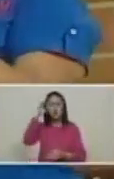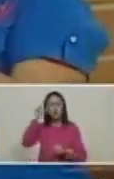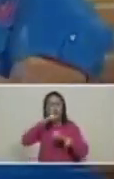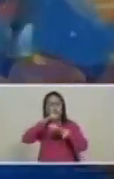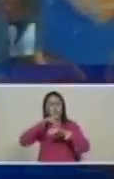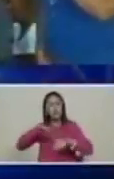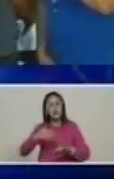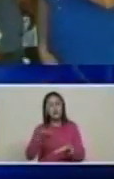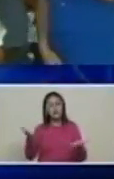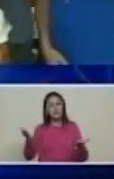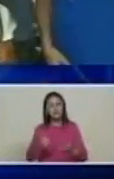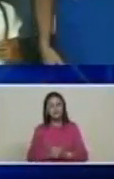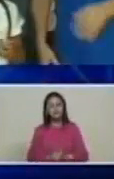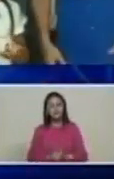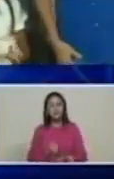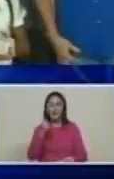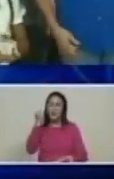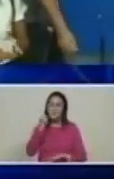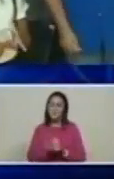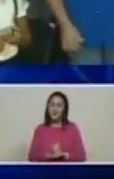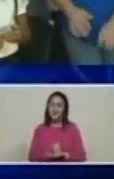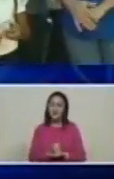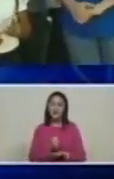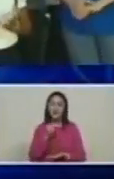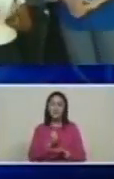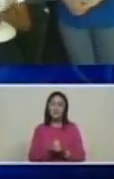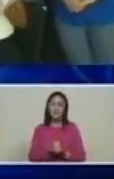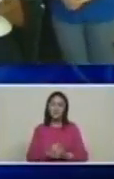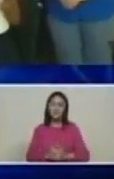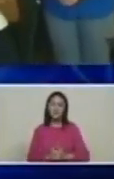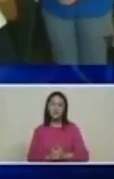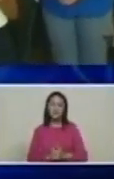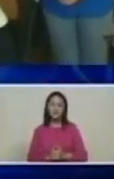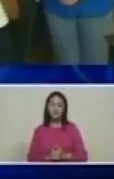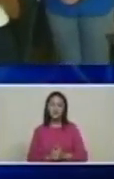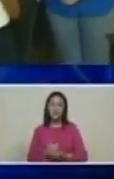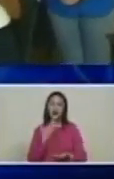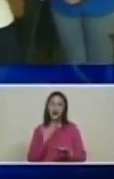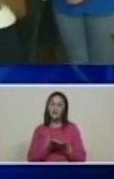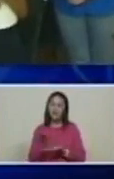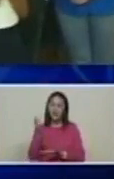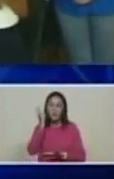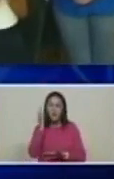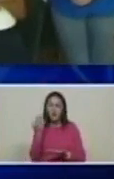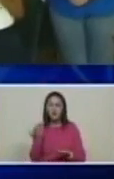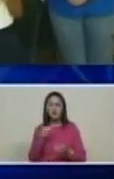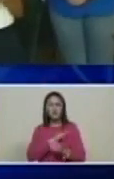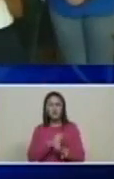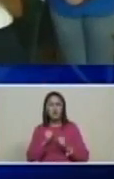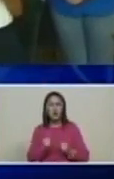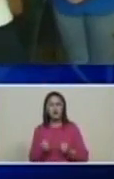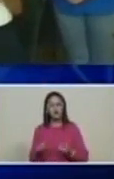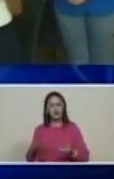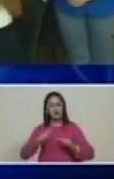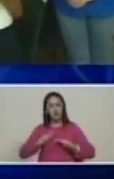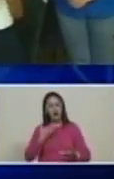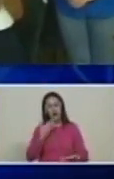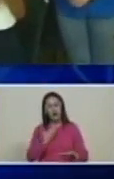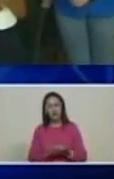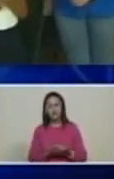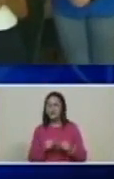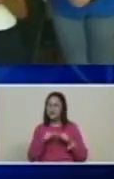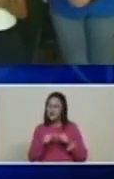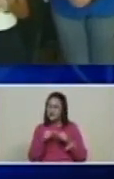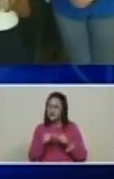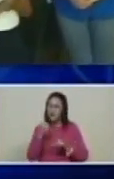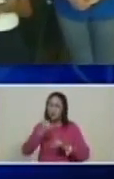bendiga. Amén, amén, amén. Gracias, Zulay, por esa fuerza que nos da. Y hay que seguir adelante